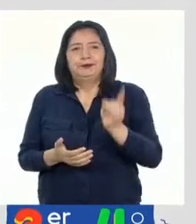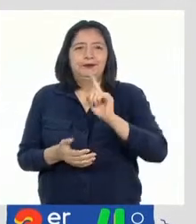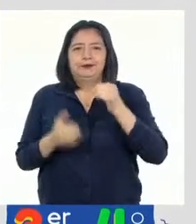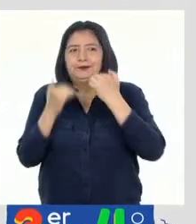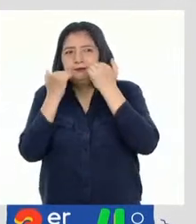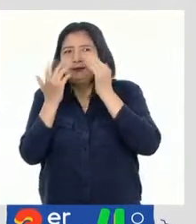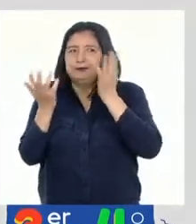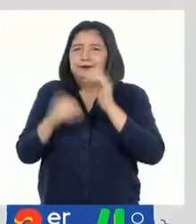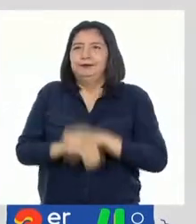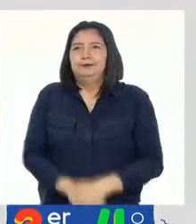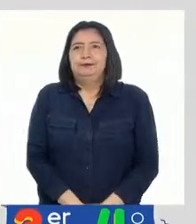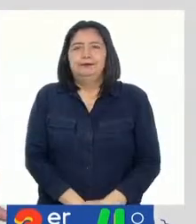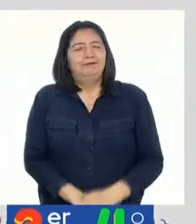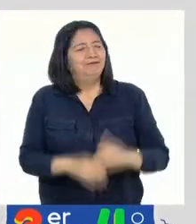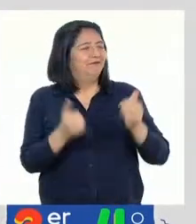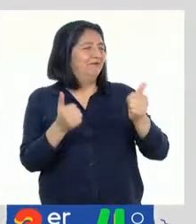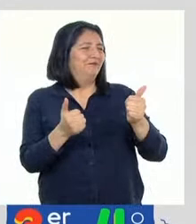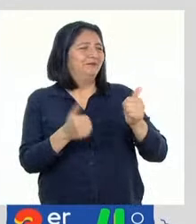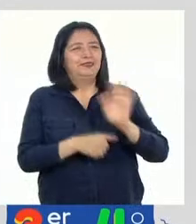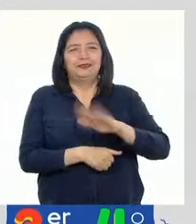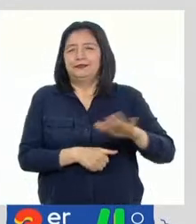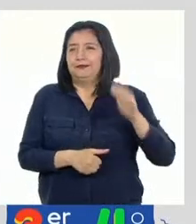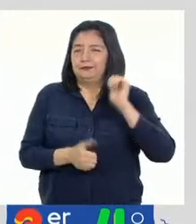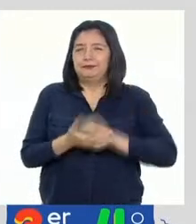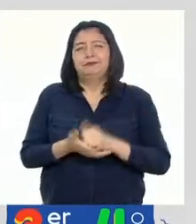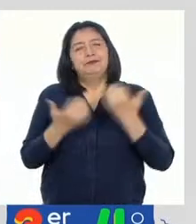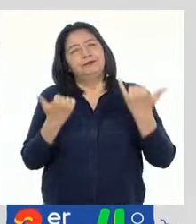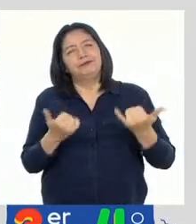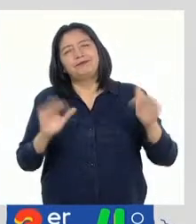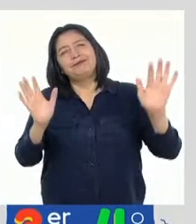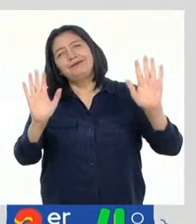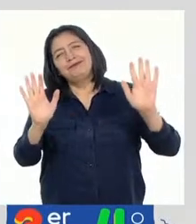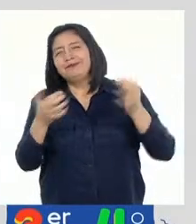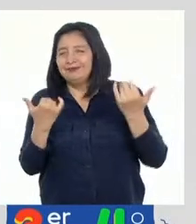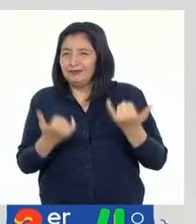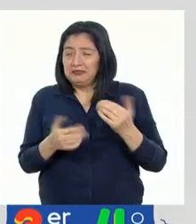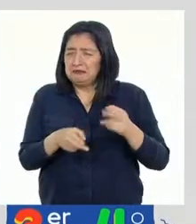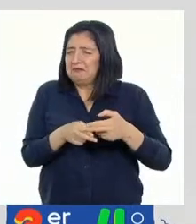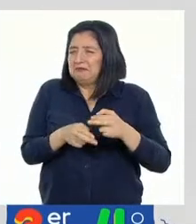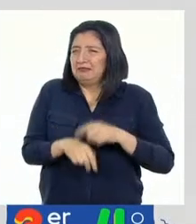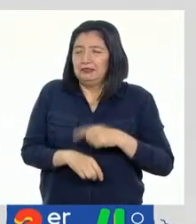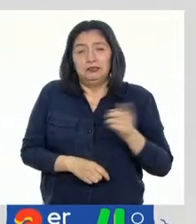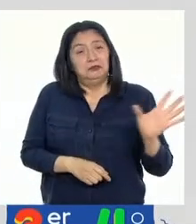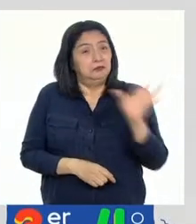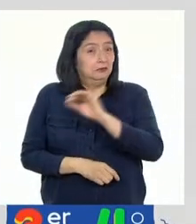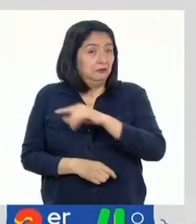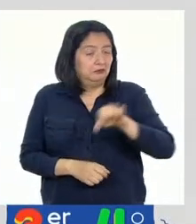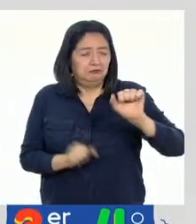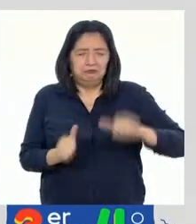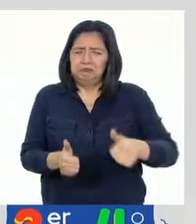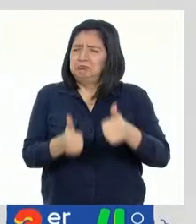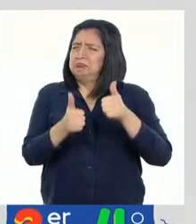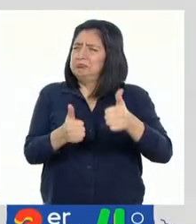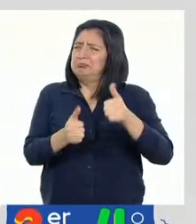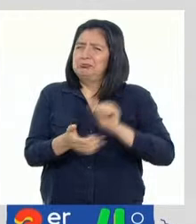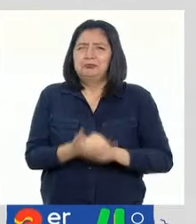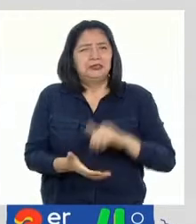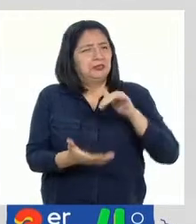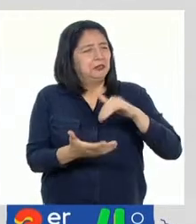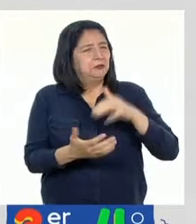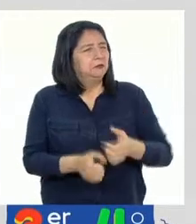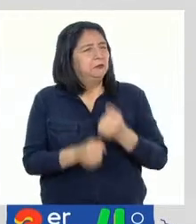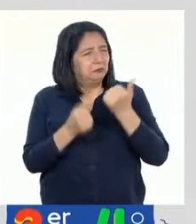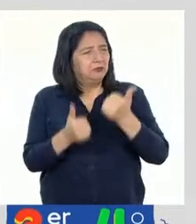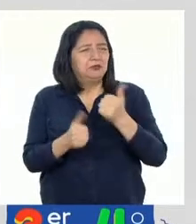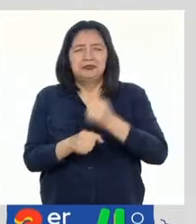nos avergüences. Muy bien, chicas y chicos, nos despedimos por ahora. Todas y todos han hecho un trabajo excelente